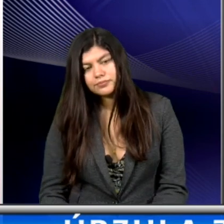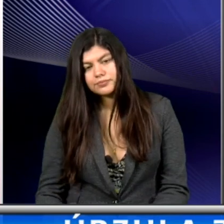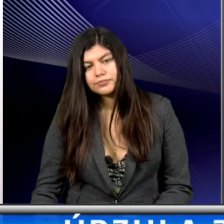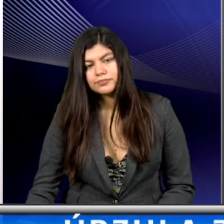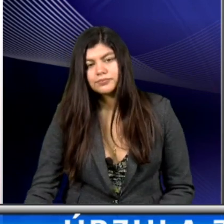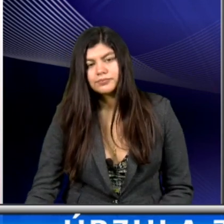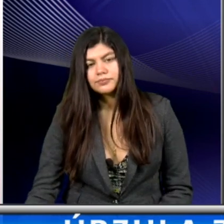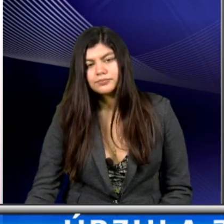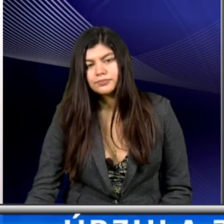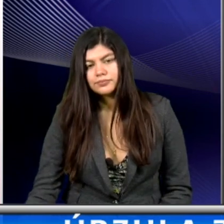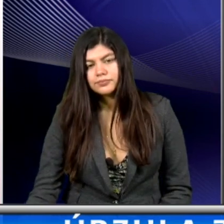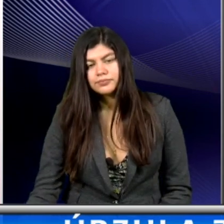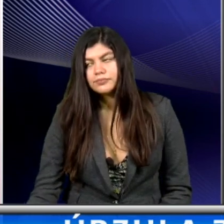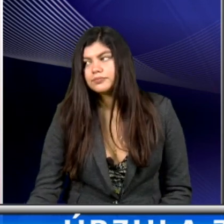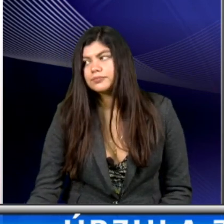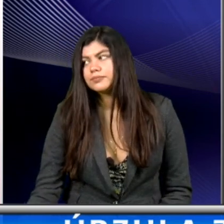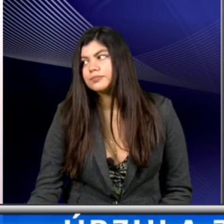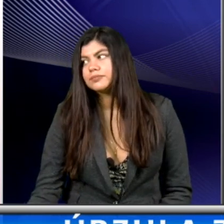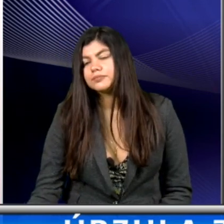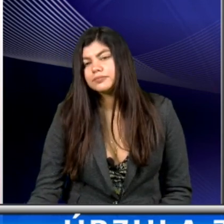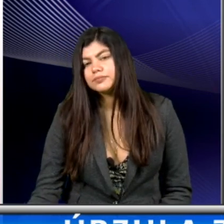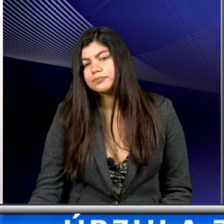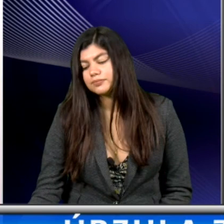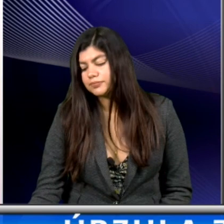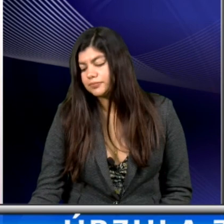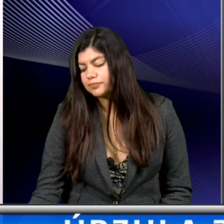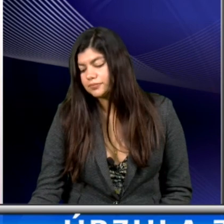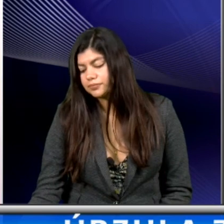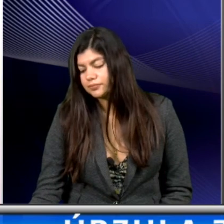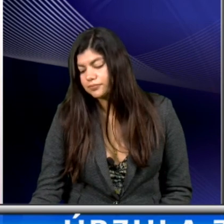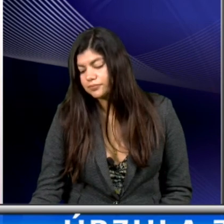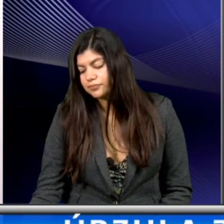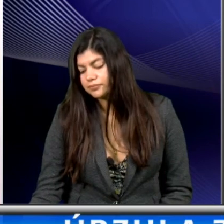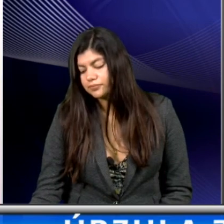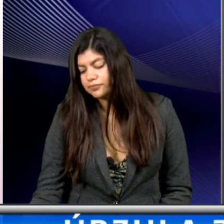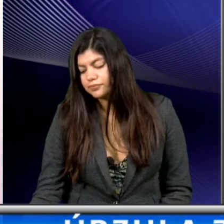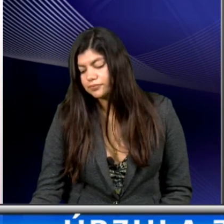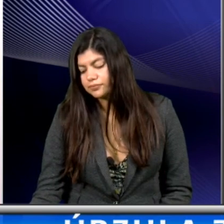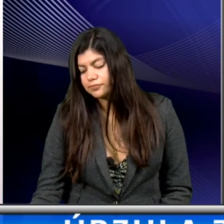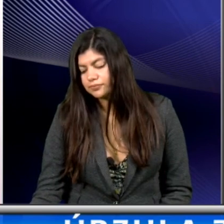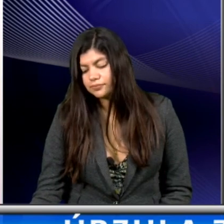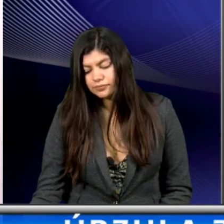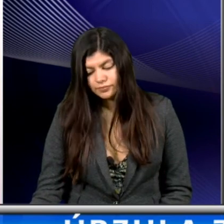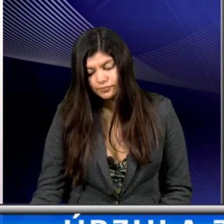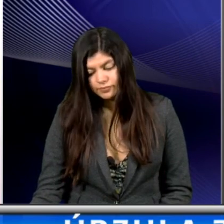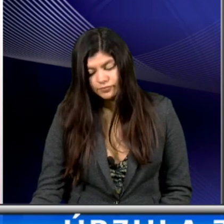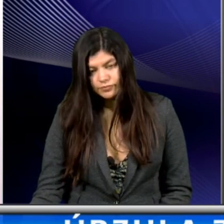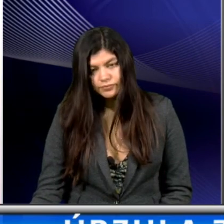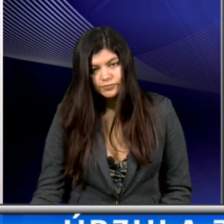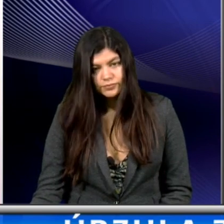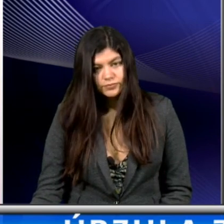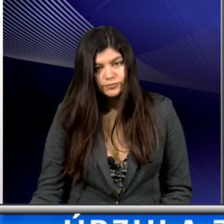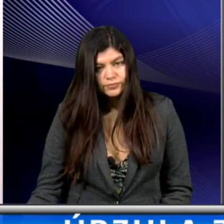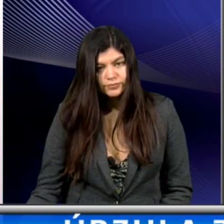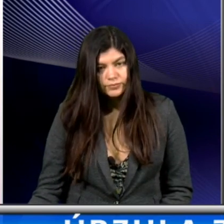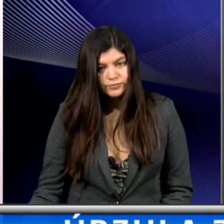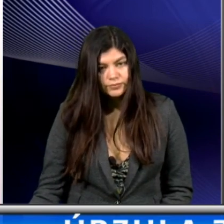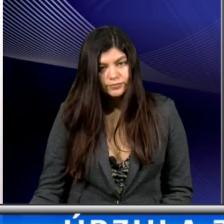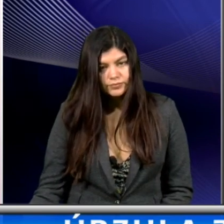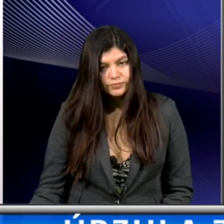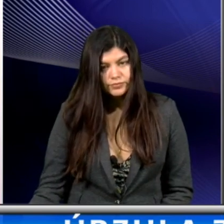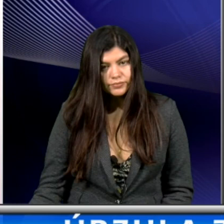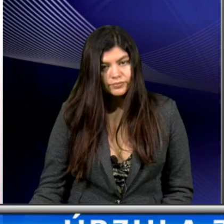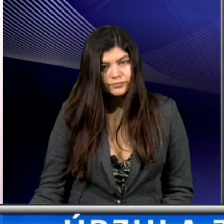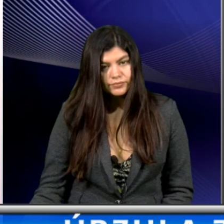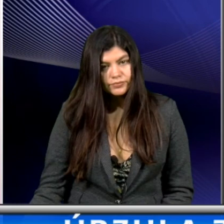nuestro círculo, para saber en qué también, en qué conducta está nuestro hijo, qué es normal para él y qué no es bueno.